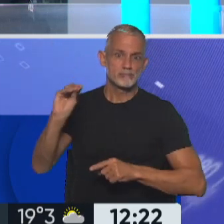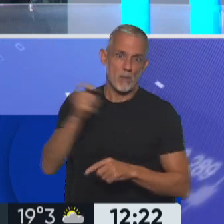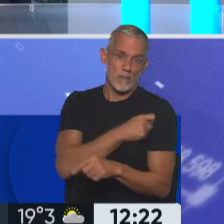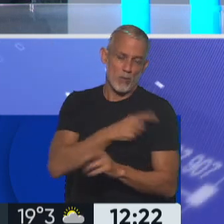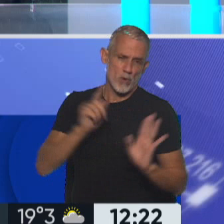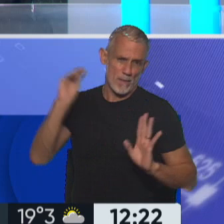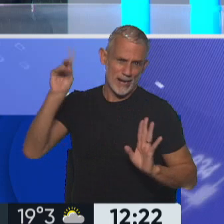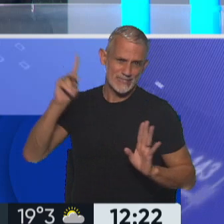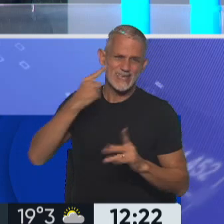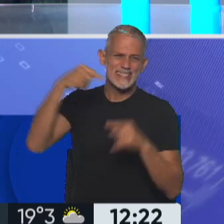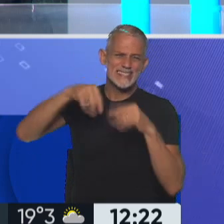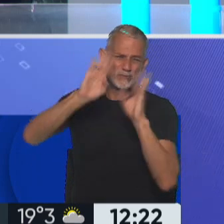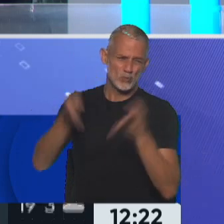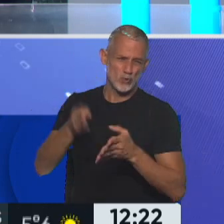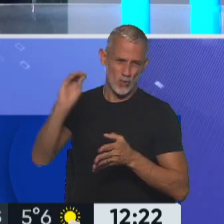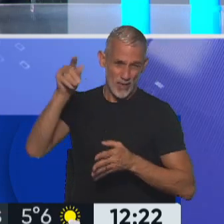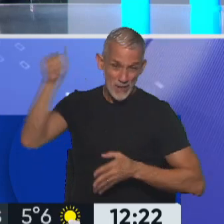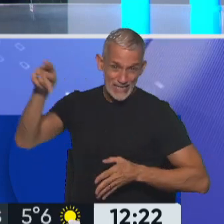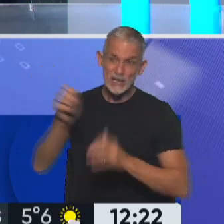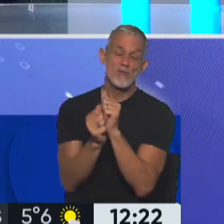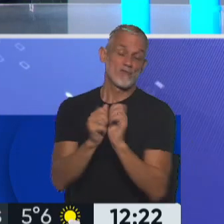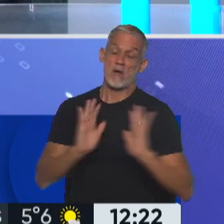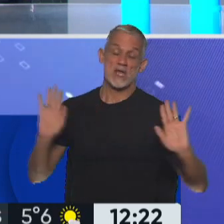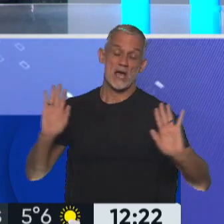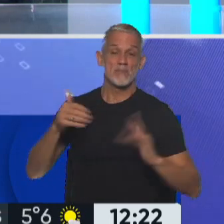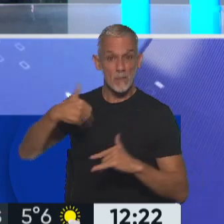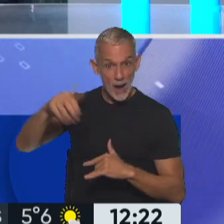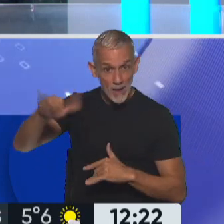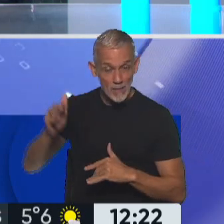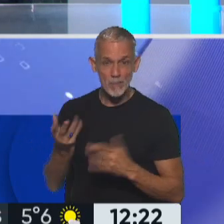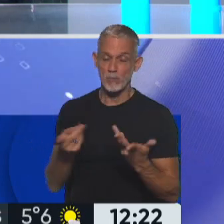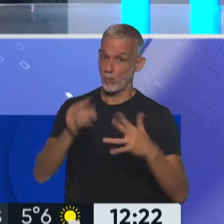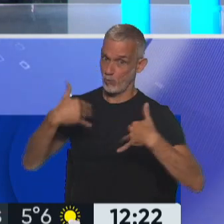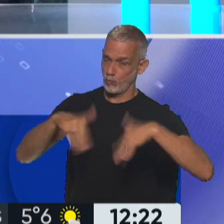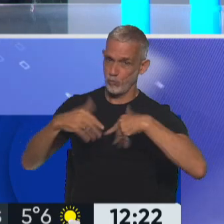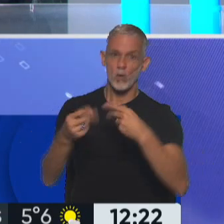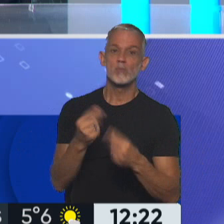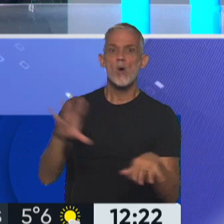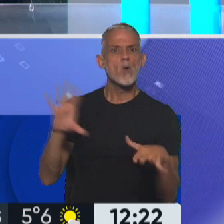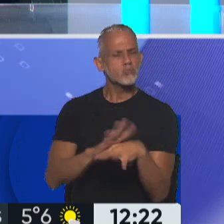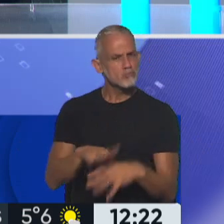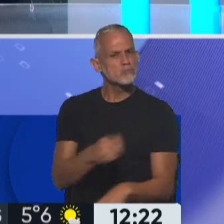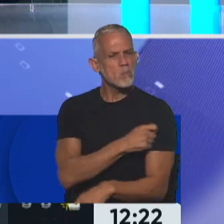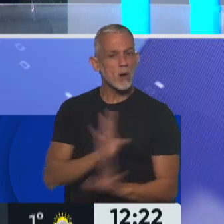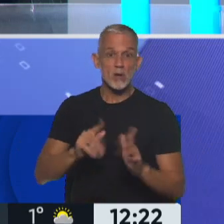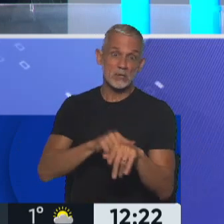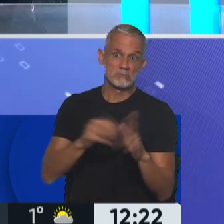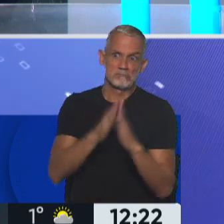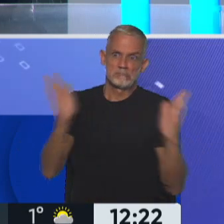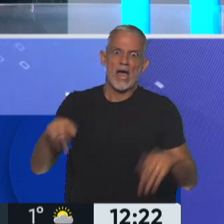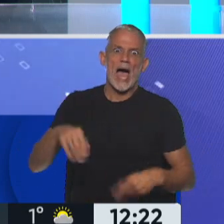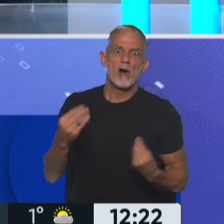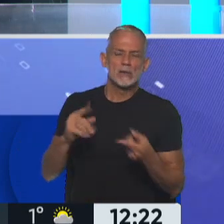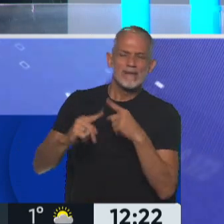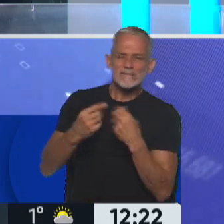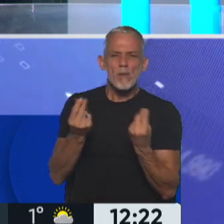el Instituto Butantan, que va a ser, dicen los científicos, una revolución porque va a ser muy efectiva. Ahora, mientras tanto, imagino que habrán llegado a un